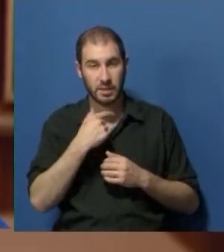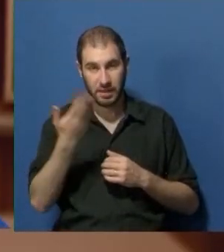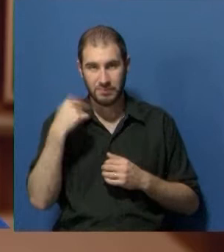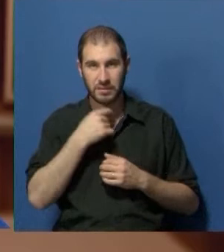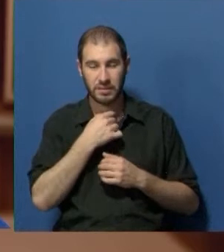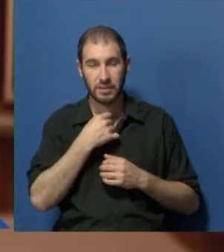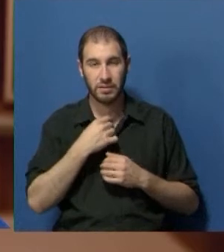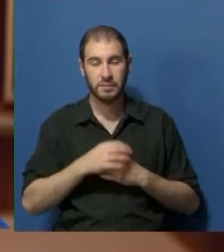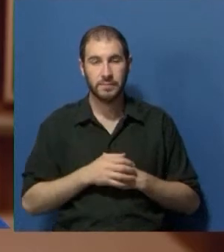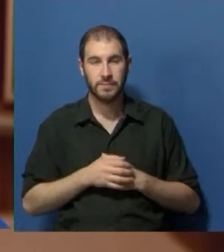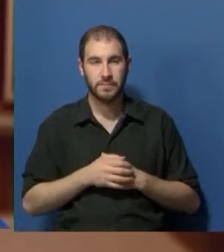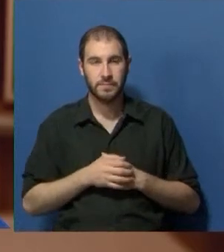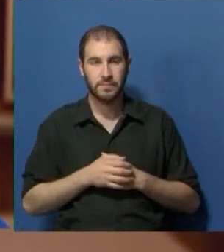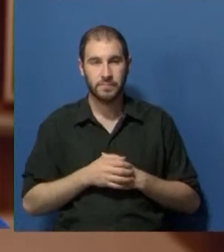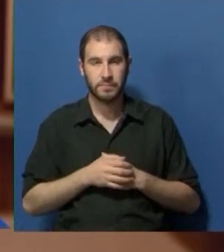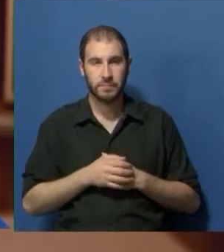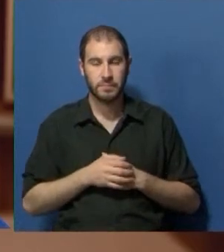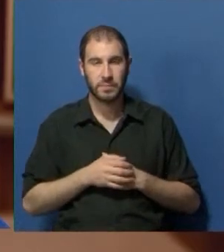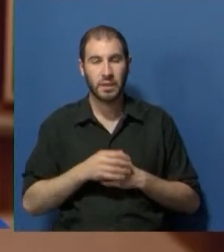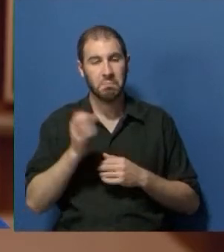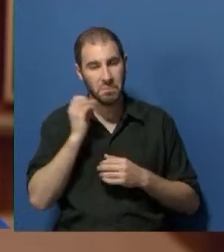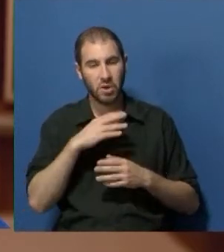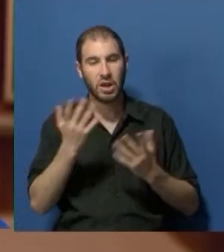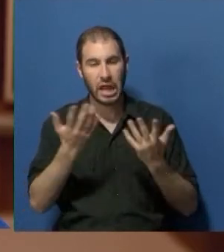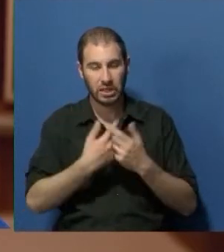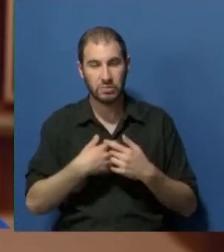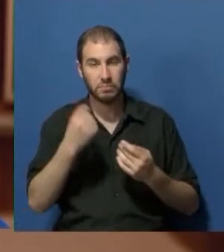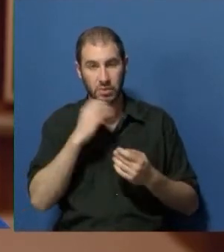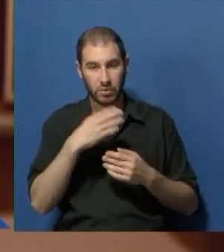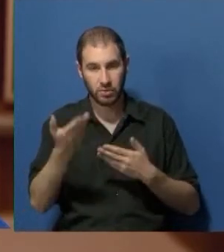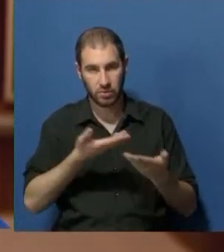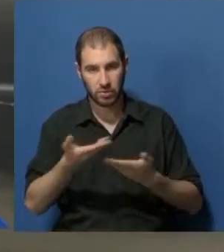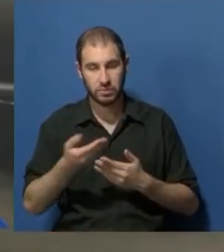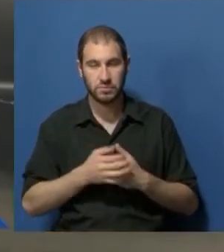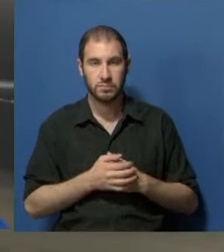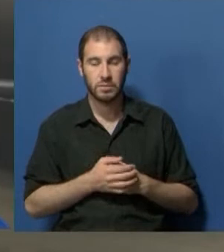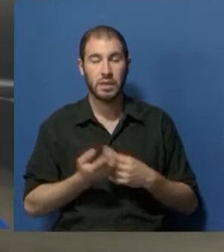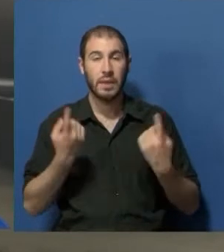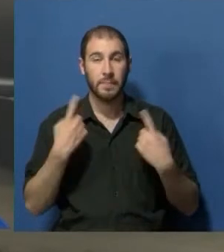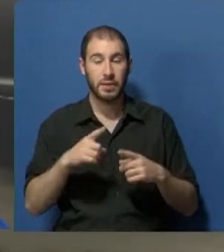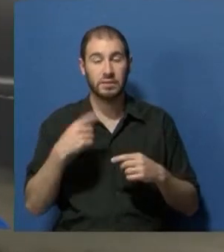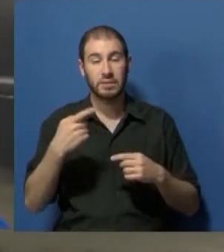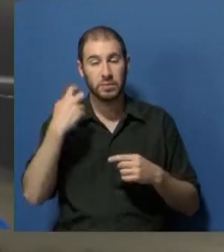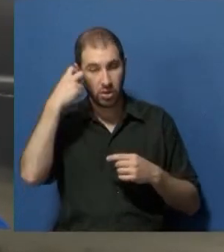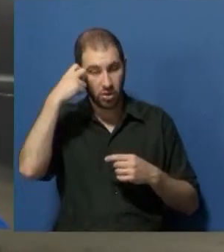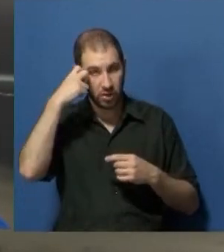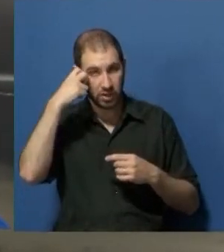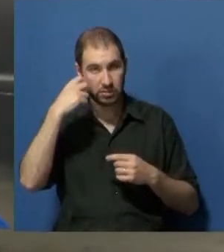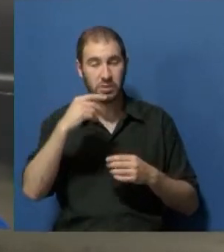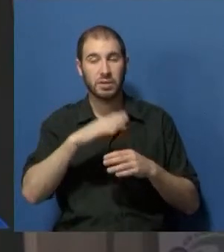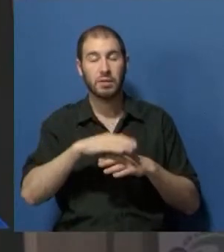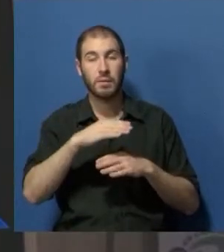un poco mejorar las relaciones, digamos, con Cuba, pero siempre el Congreso, dominado